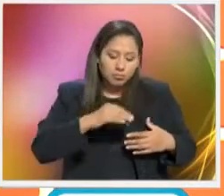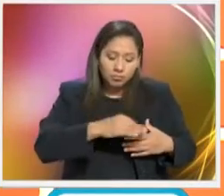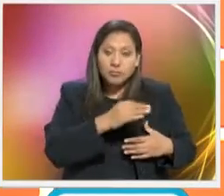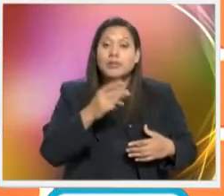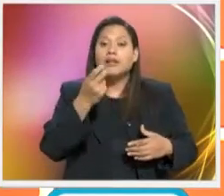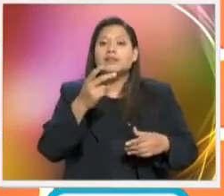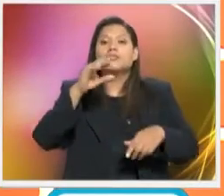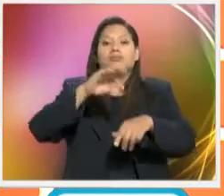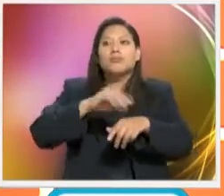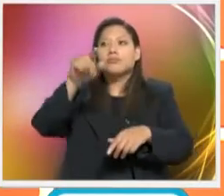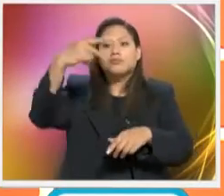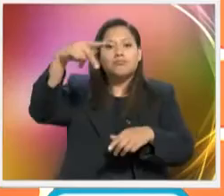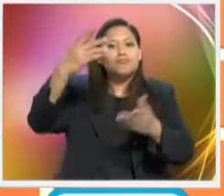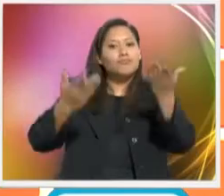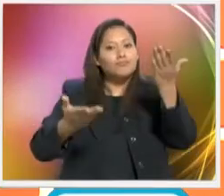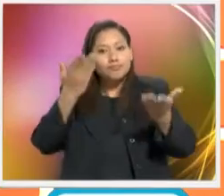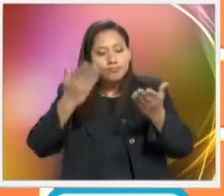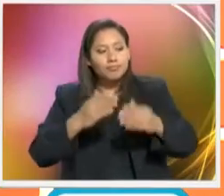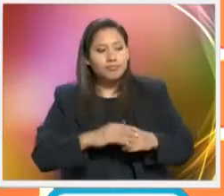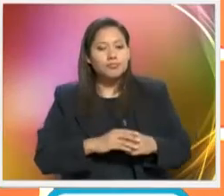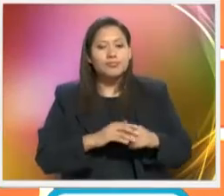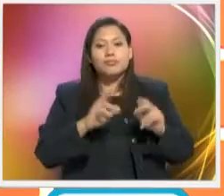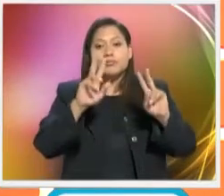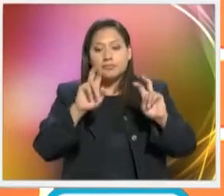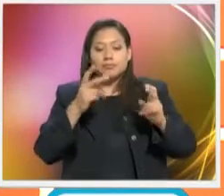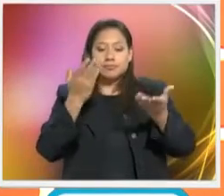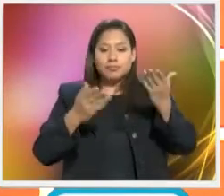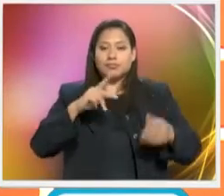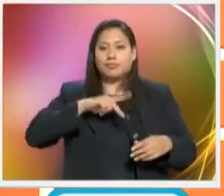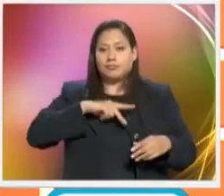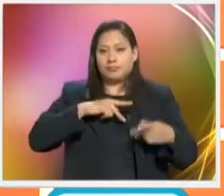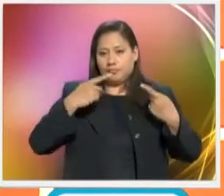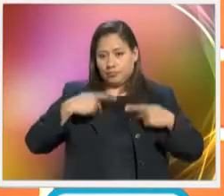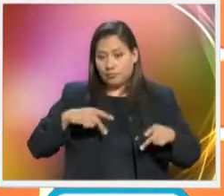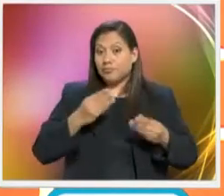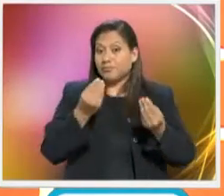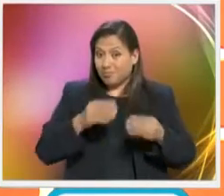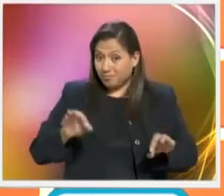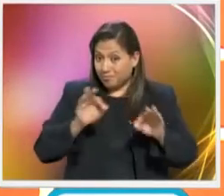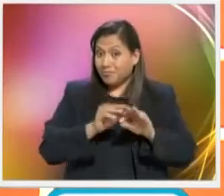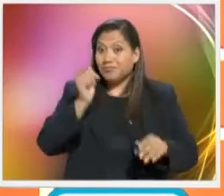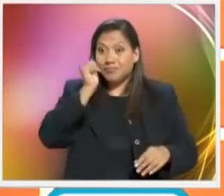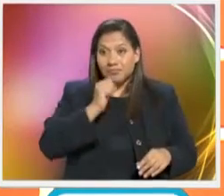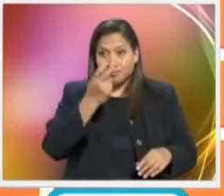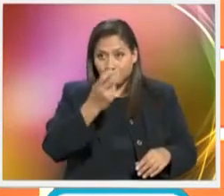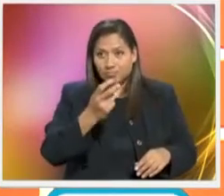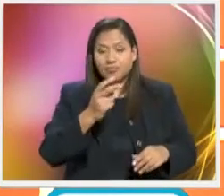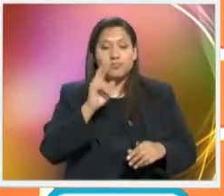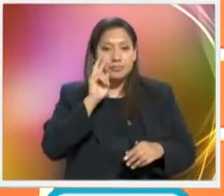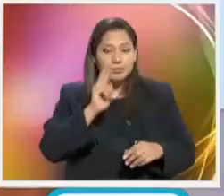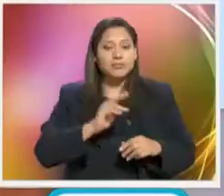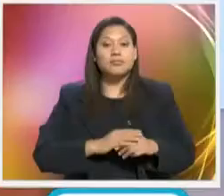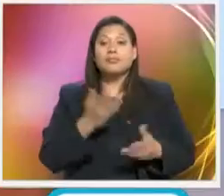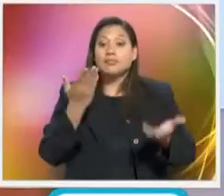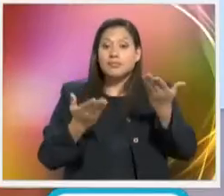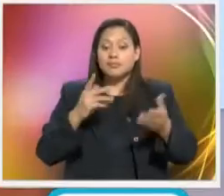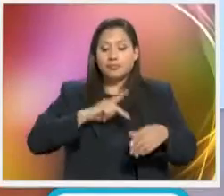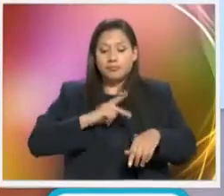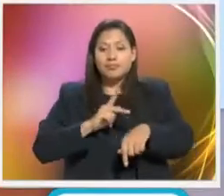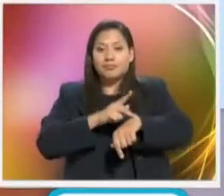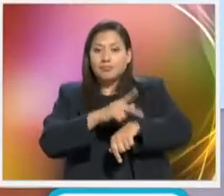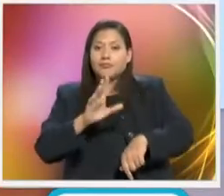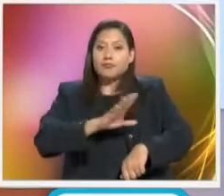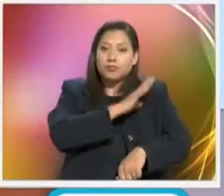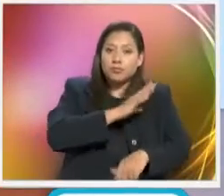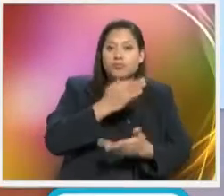lo evaluará cada cirujano plástico con respecto a cada paciente. Pero sí es importante tener en cuenta esto. Y también la paciente, dependerá el tipo de piel. El